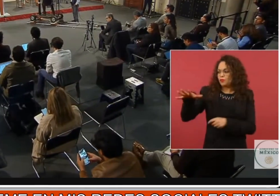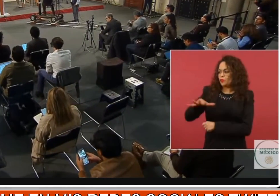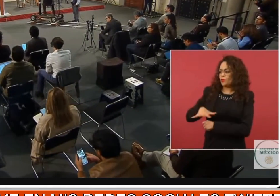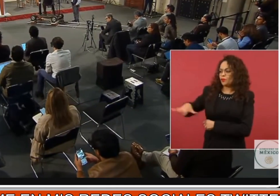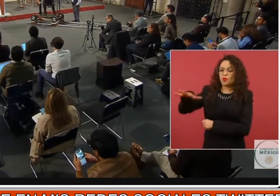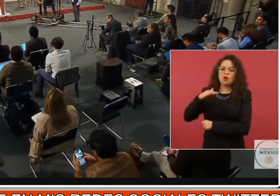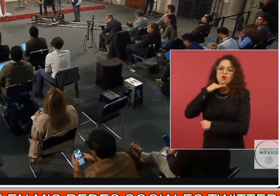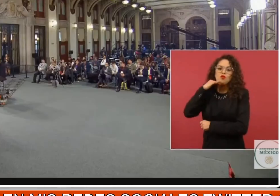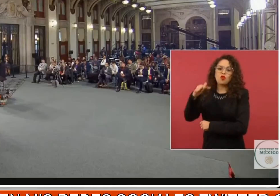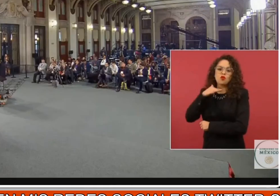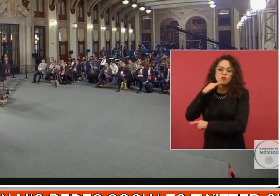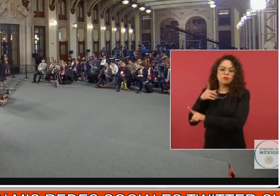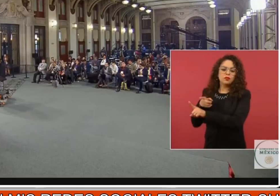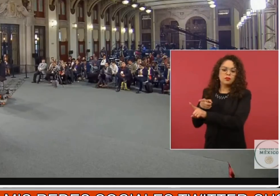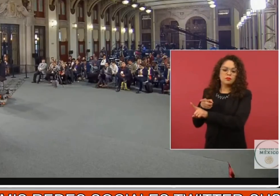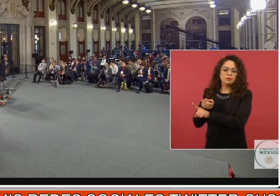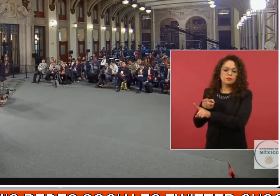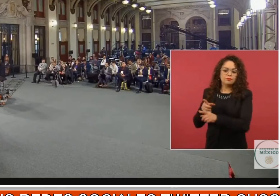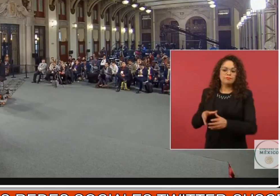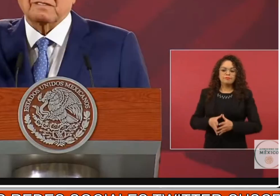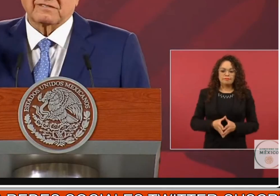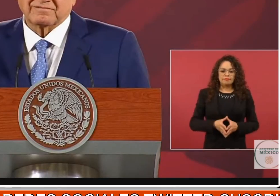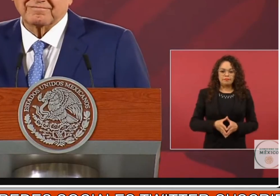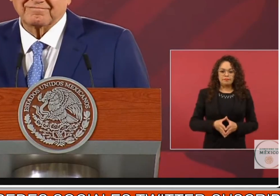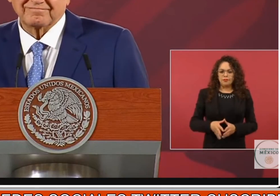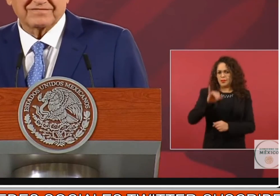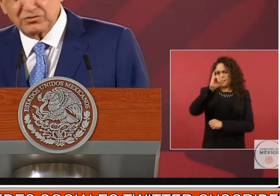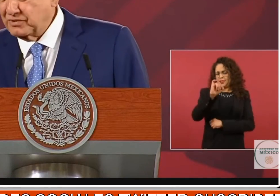¿Atribuiría entonces a eso? Sí, sin duda,